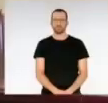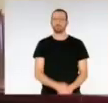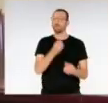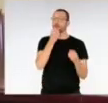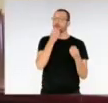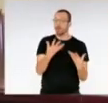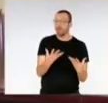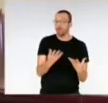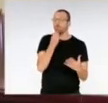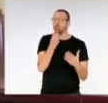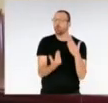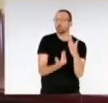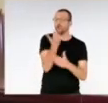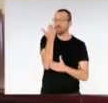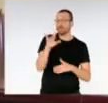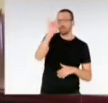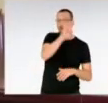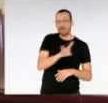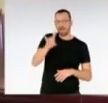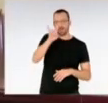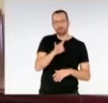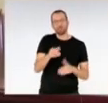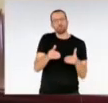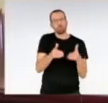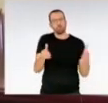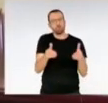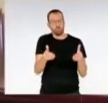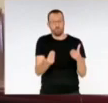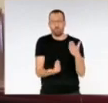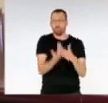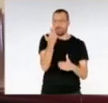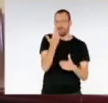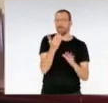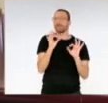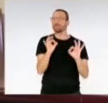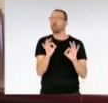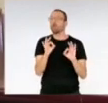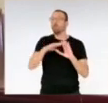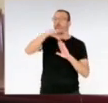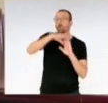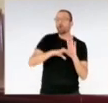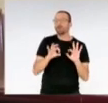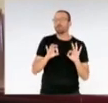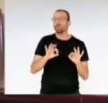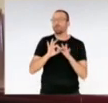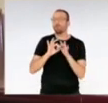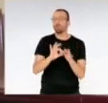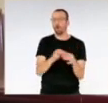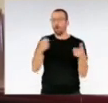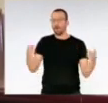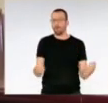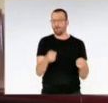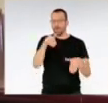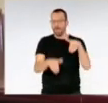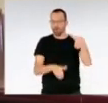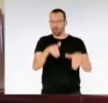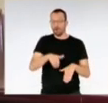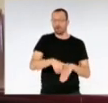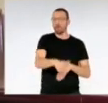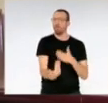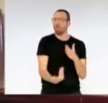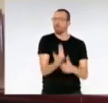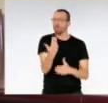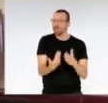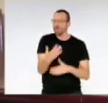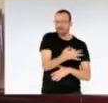¿Qué tal? ¿Cómo están? Muy buenos días, Canarias. Abrimos en esta mañana un espacio electoral en el que durante los próximos días vamos a recorrer